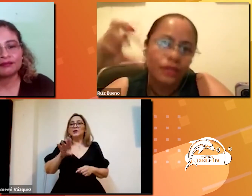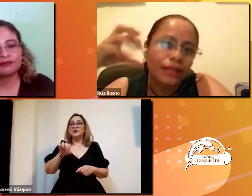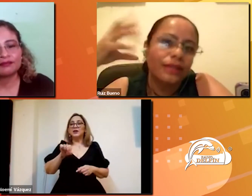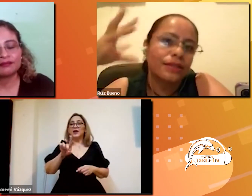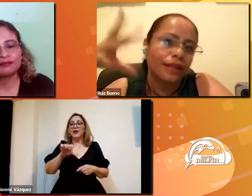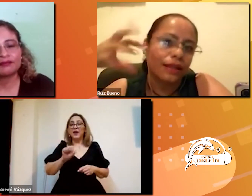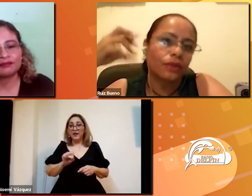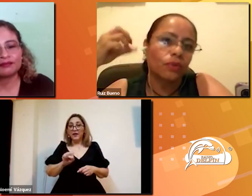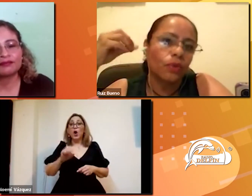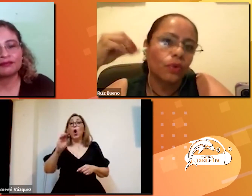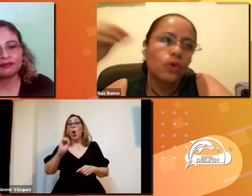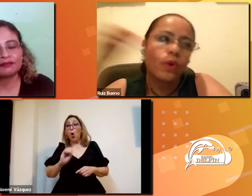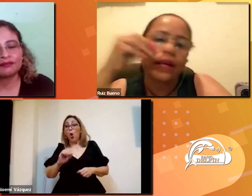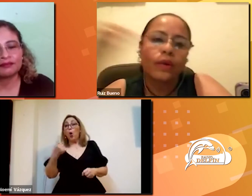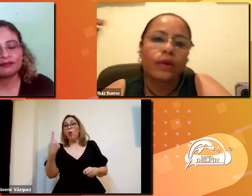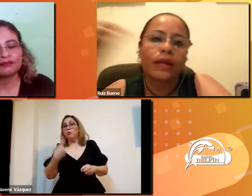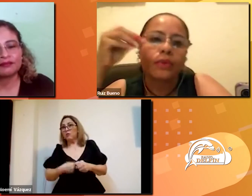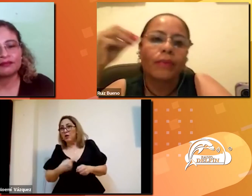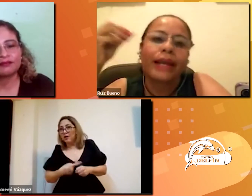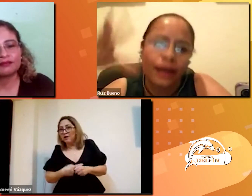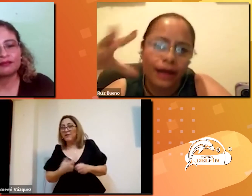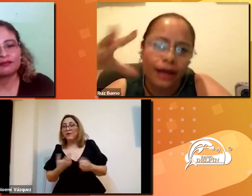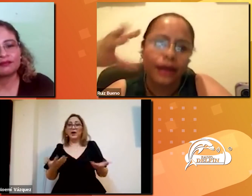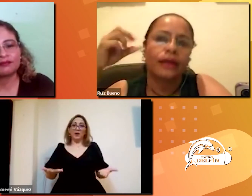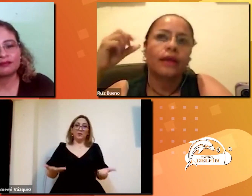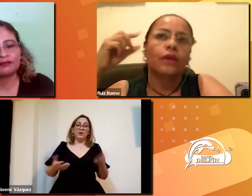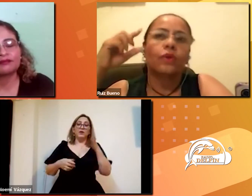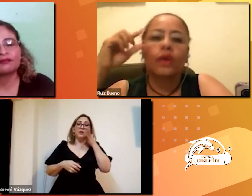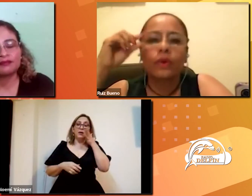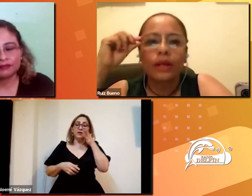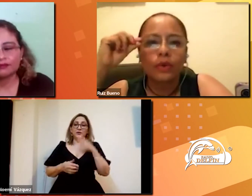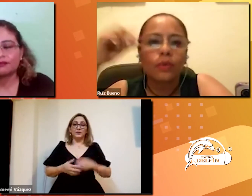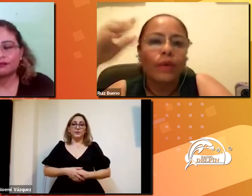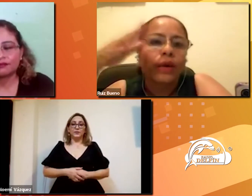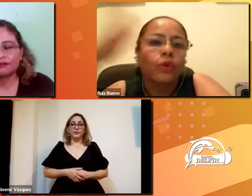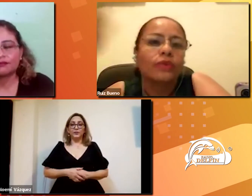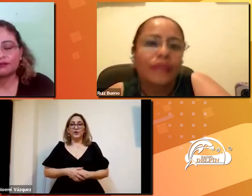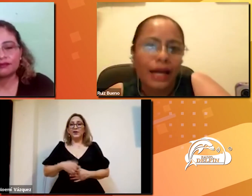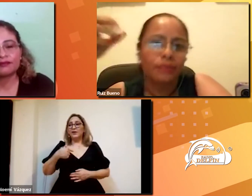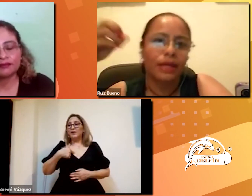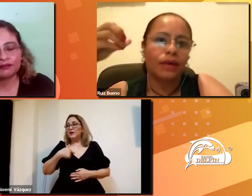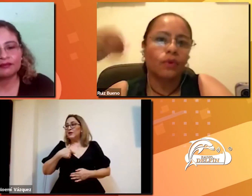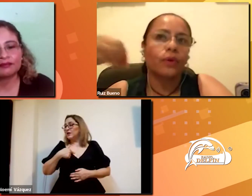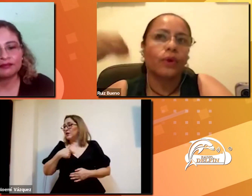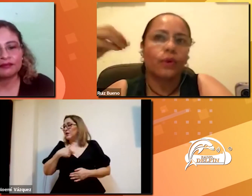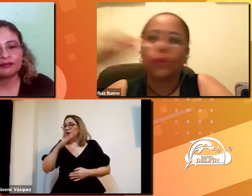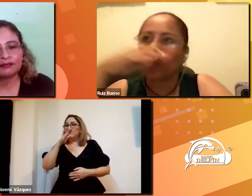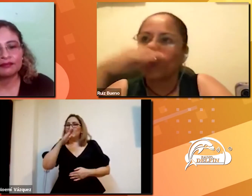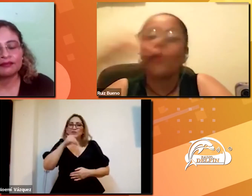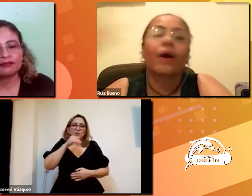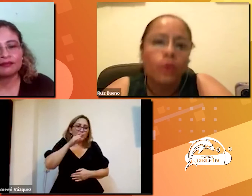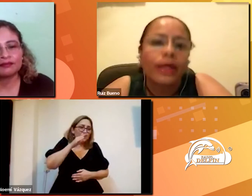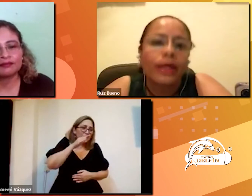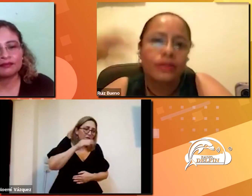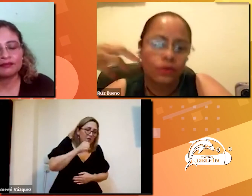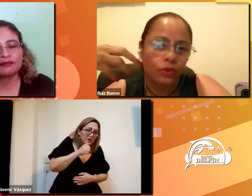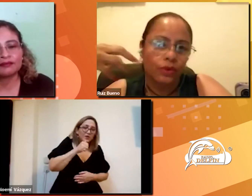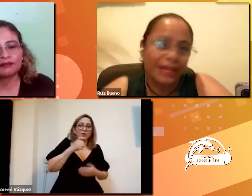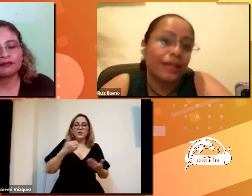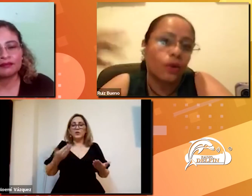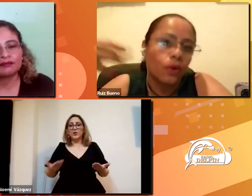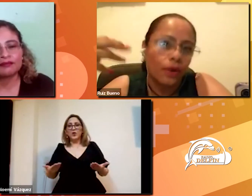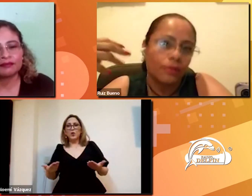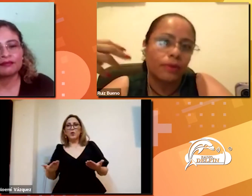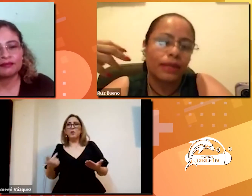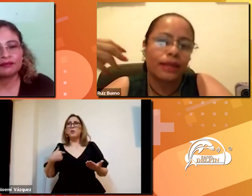esa constante ansiedad, como no he logrado manejar, no he logrado como encontrarme o cómo acomodar esto